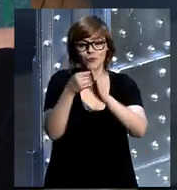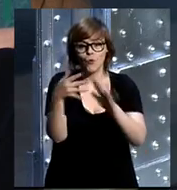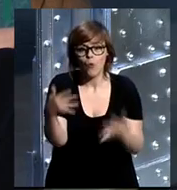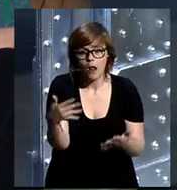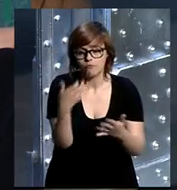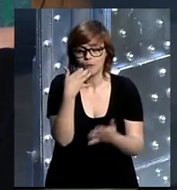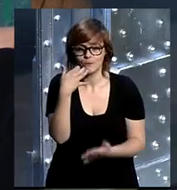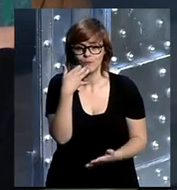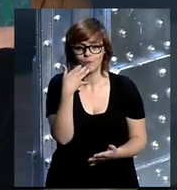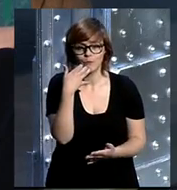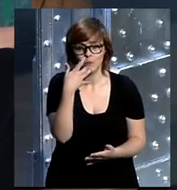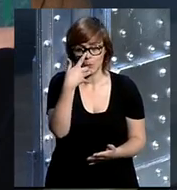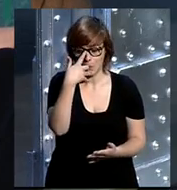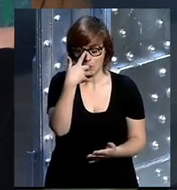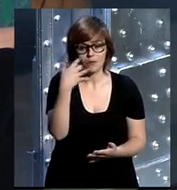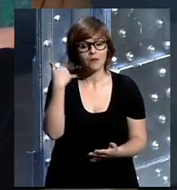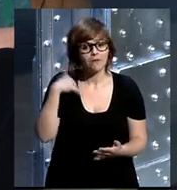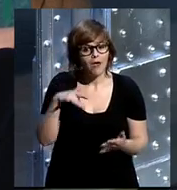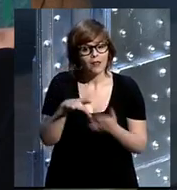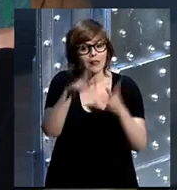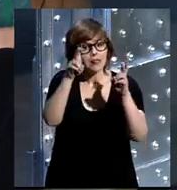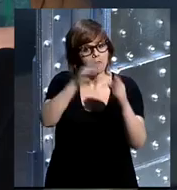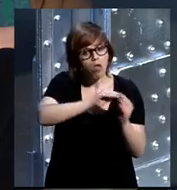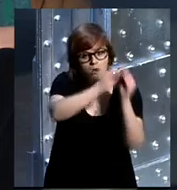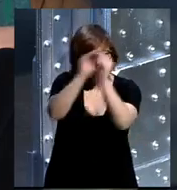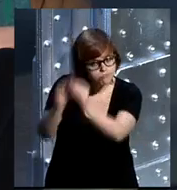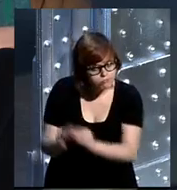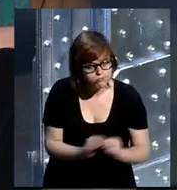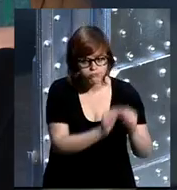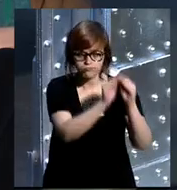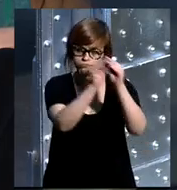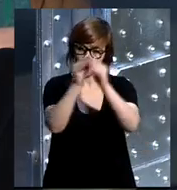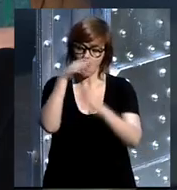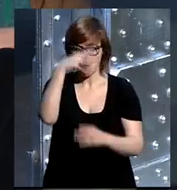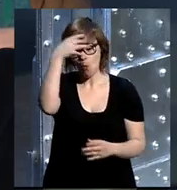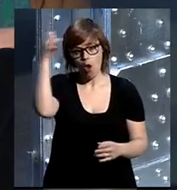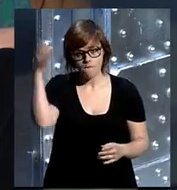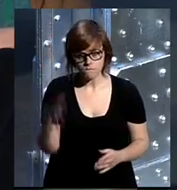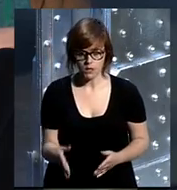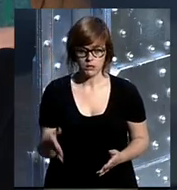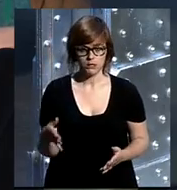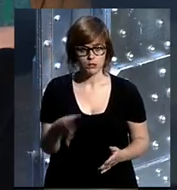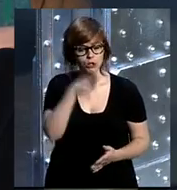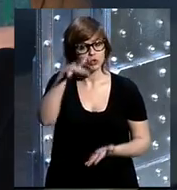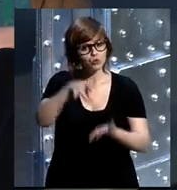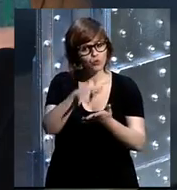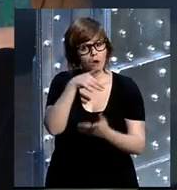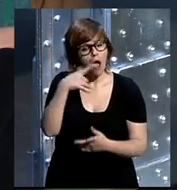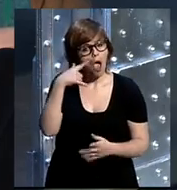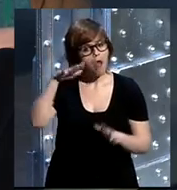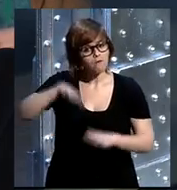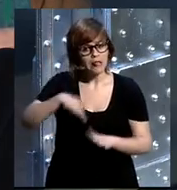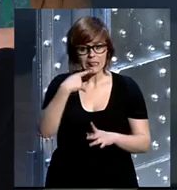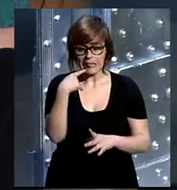tan explícita se hable de armonizarlo todo. No sé si me explico, de que de verdad se diga que para que